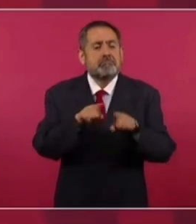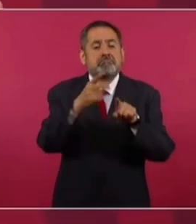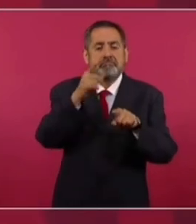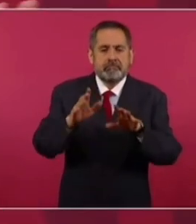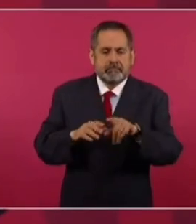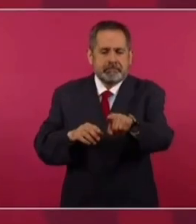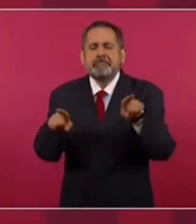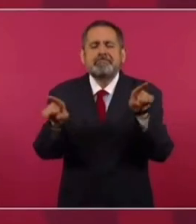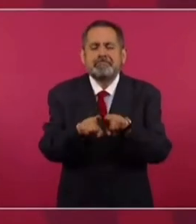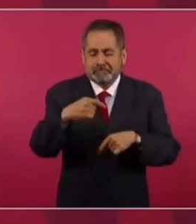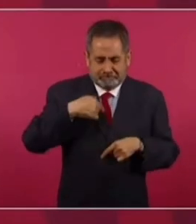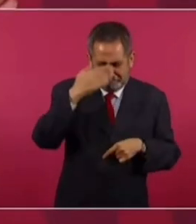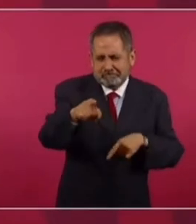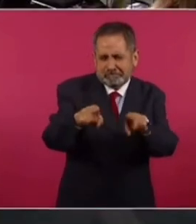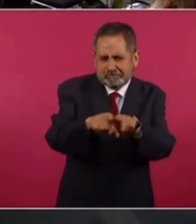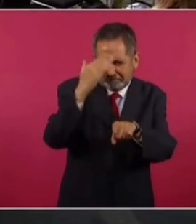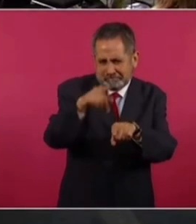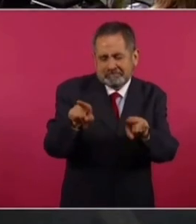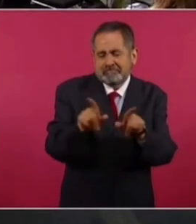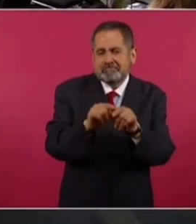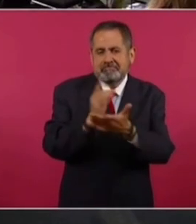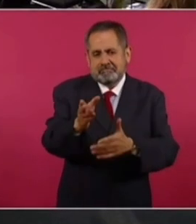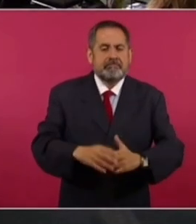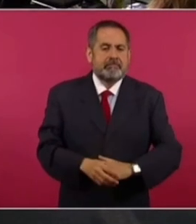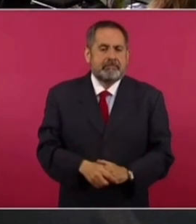conocimiento sobre esto. Lo que usted sabe, exactamente. Eso es lo único que sé.